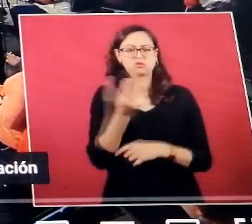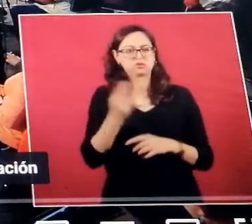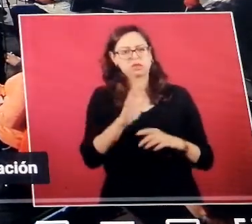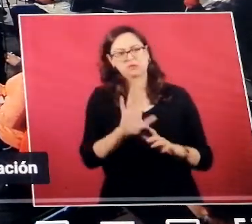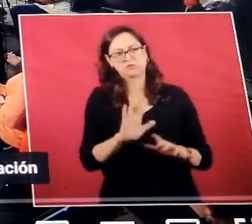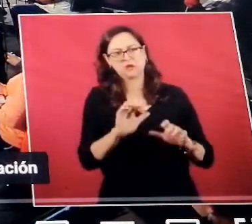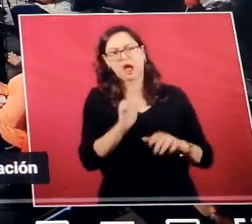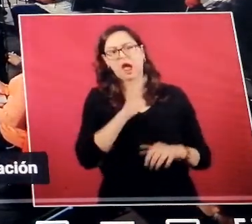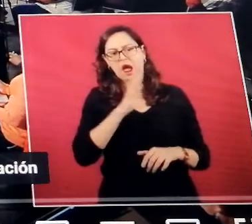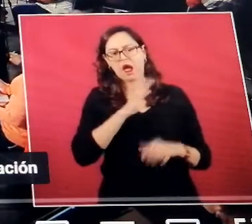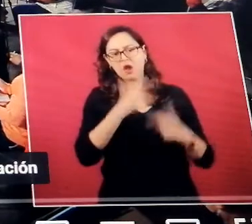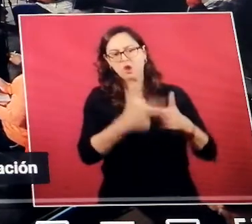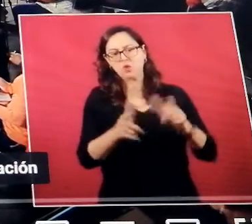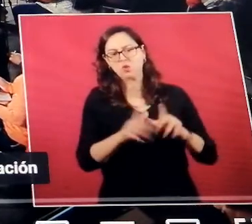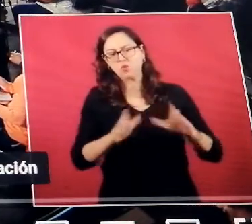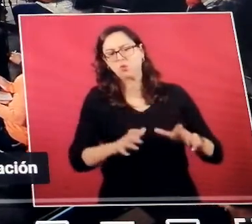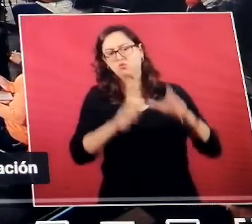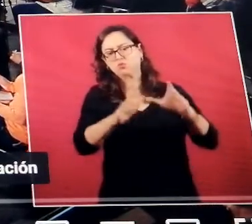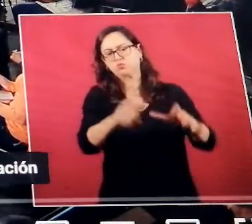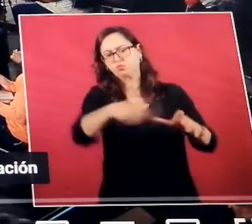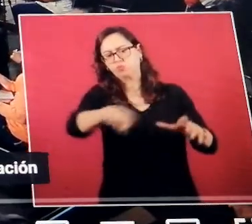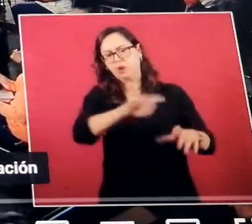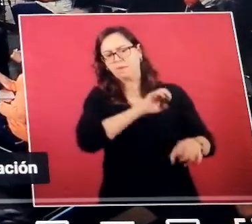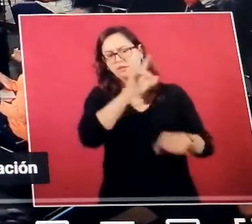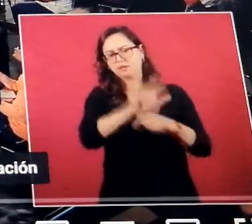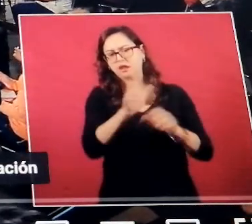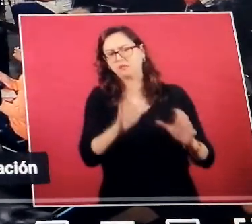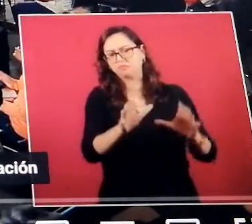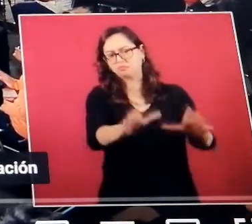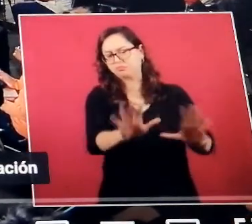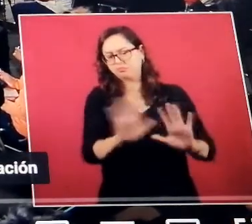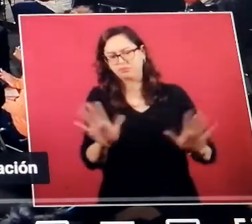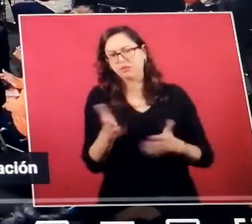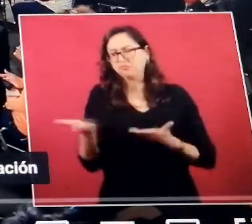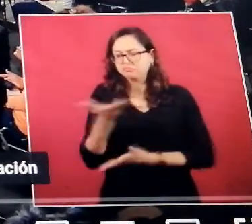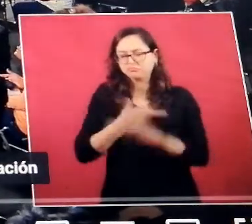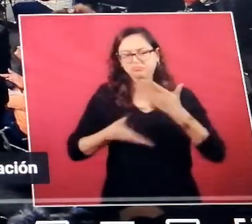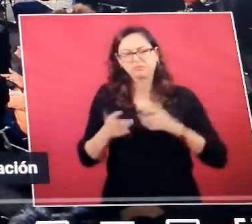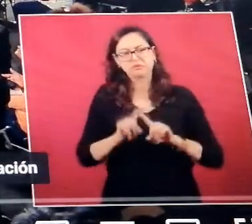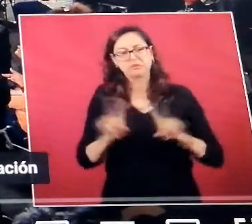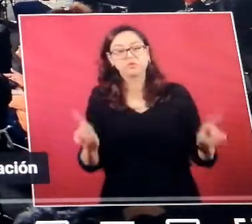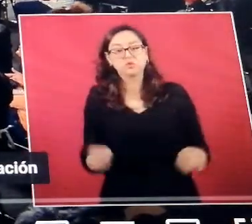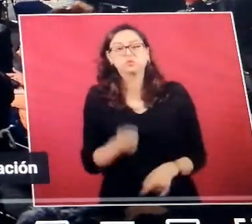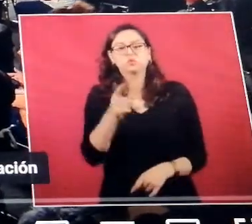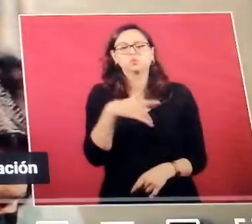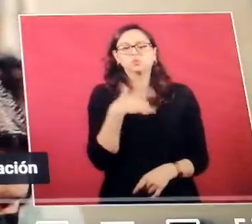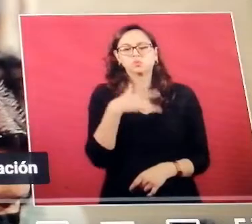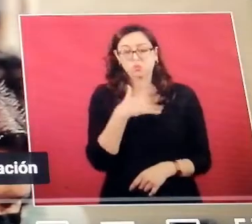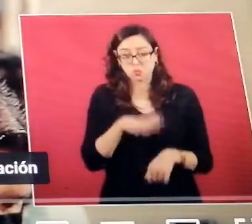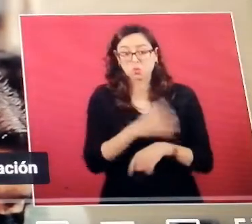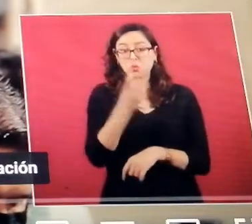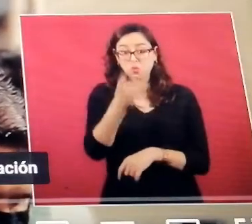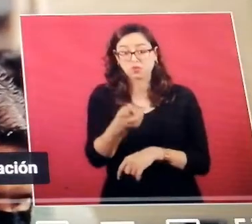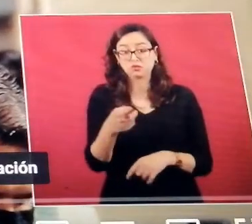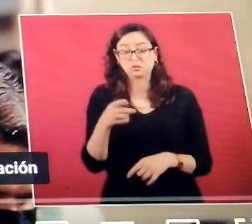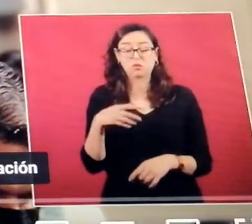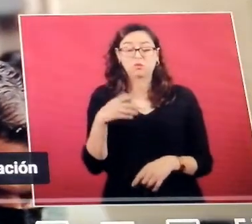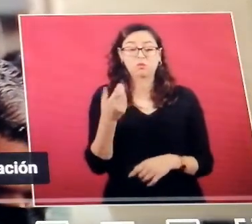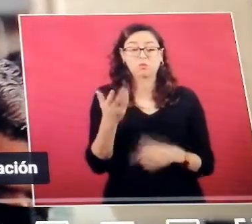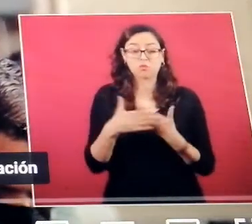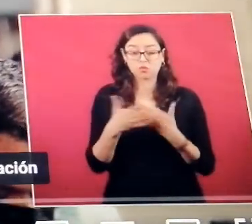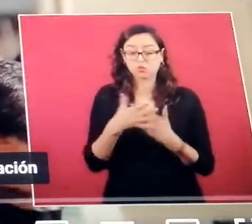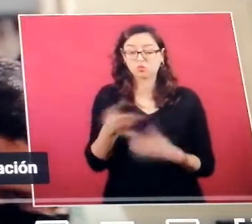evitar justo llegar a un panel de discusión en torno a esto. Saber si usted consideró este punto, si hubo alguna sugerencia de sus